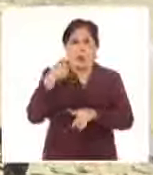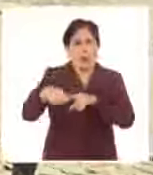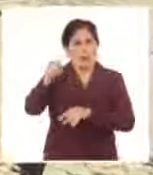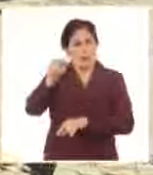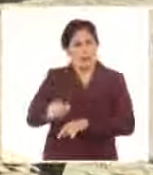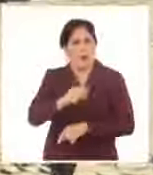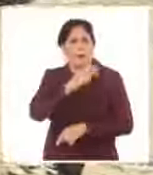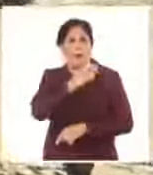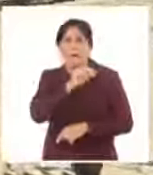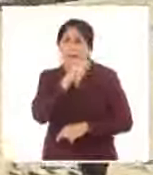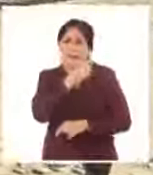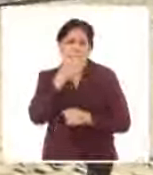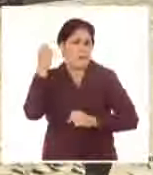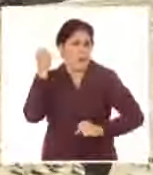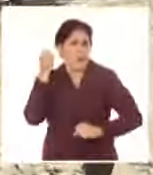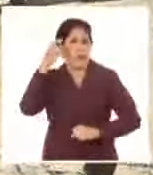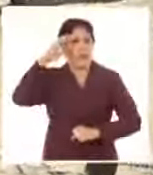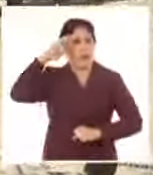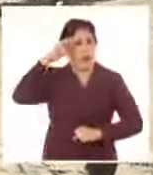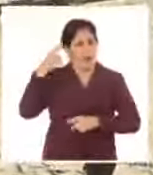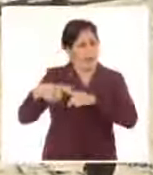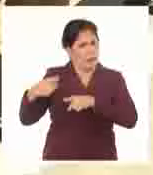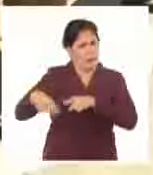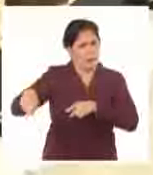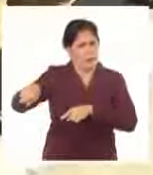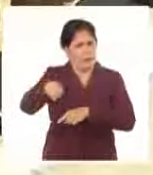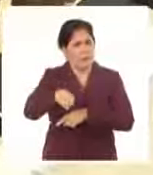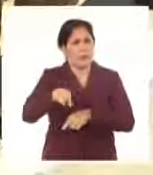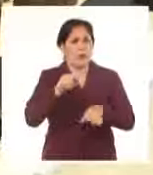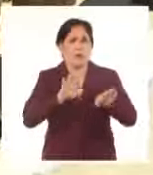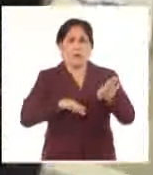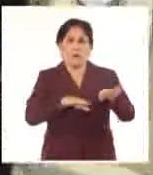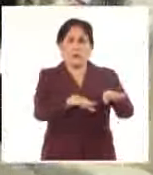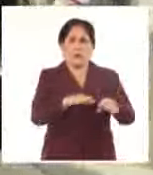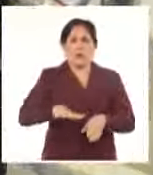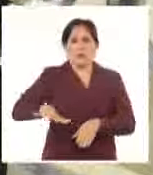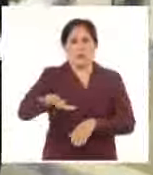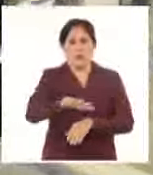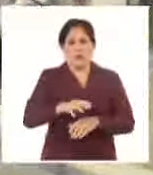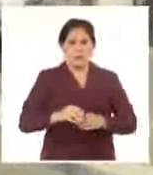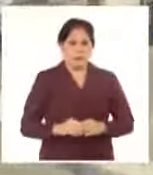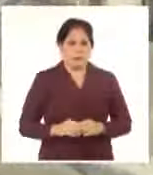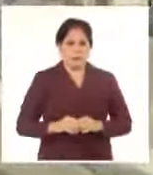sargentos y soldados. El camarógrafo Miguel Román y Manolo Rodríguez Salas, Canal Cubano de Noticias.